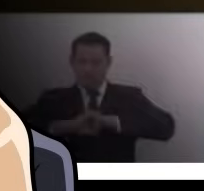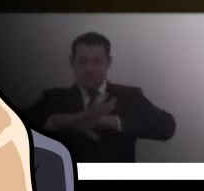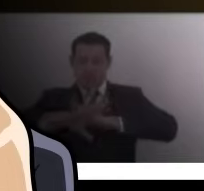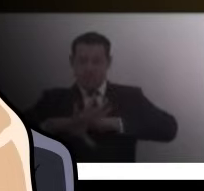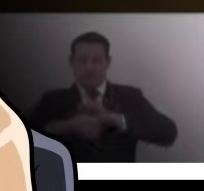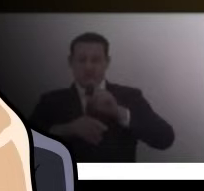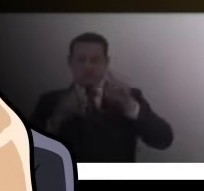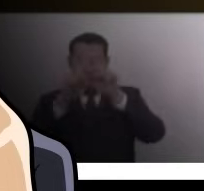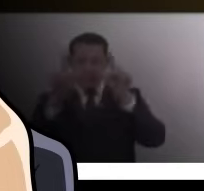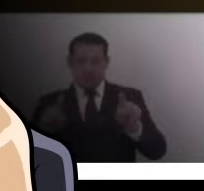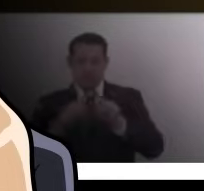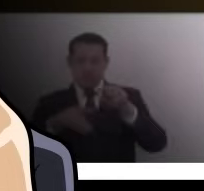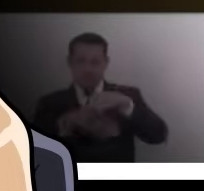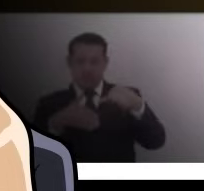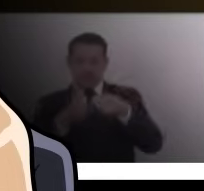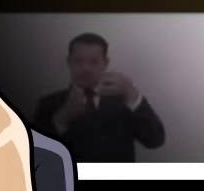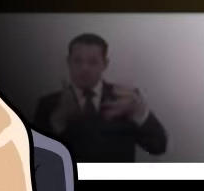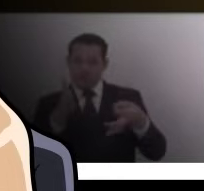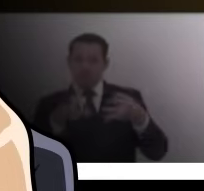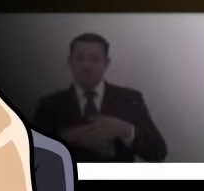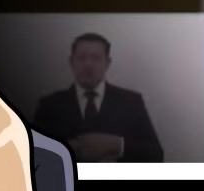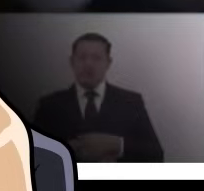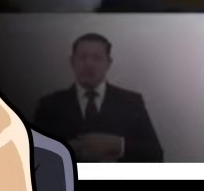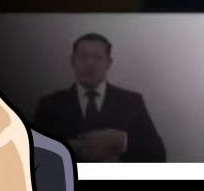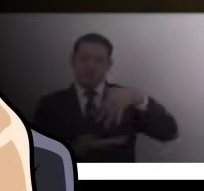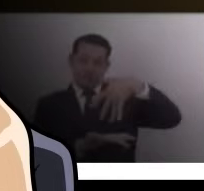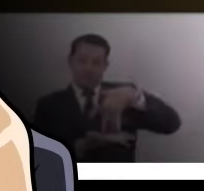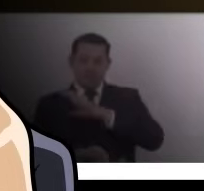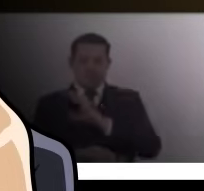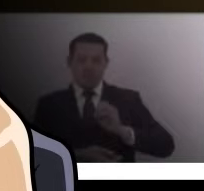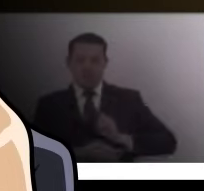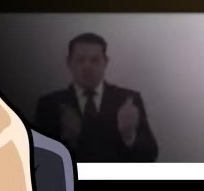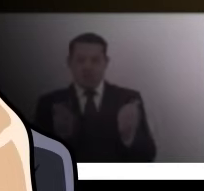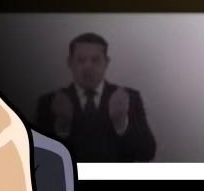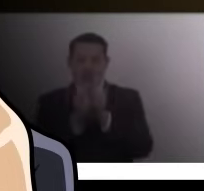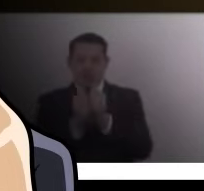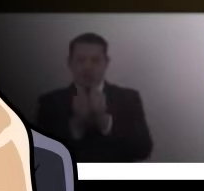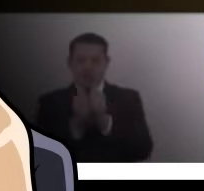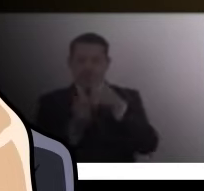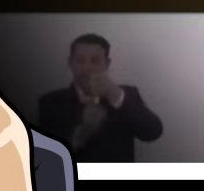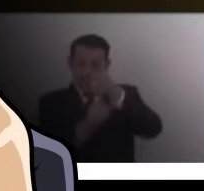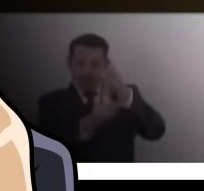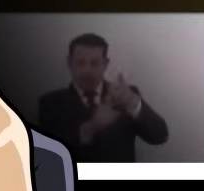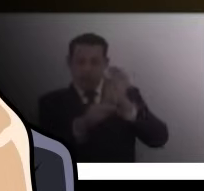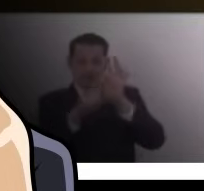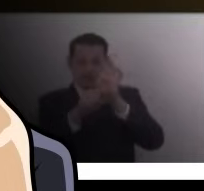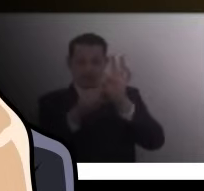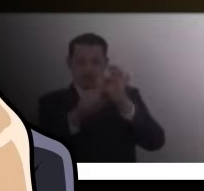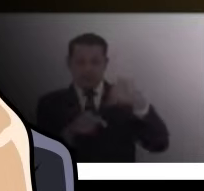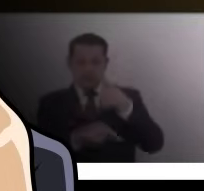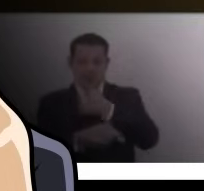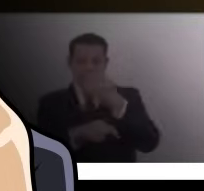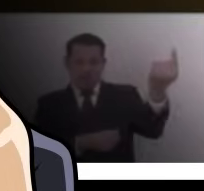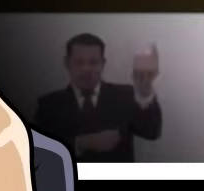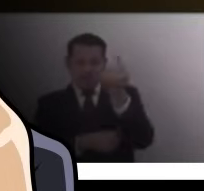Transmitiendo en los canales legislativos. El pueblo salvadoreño acompañándonos cuando cada uno de los funcionarios,